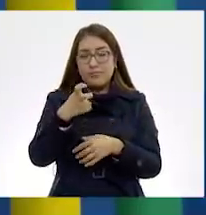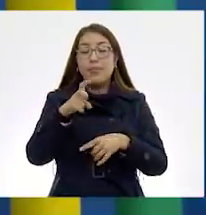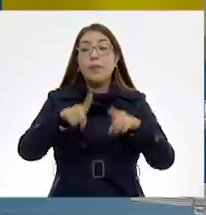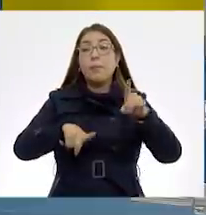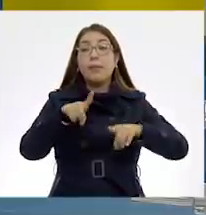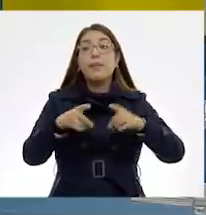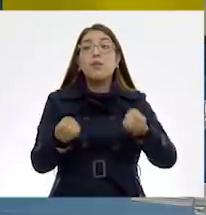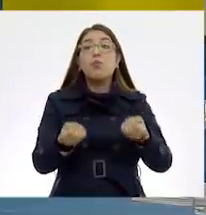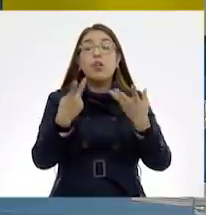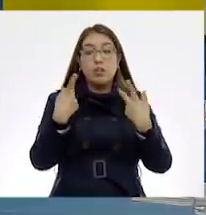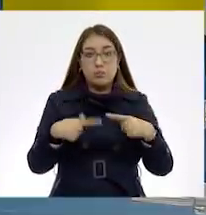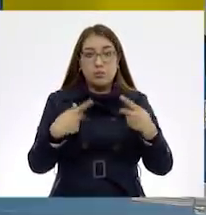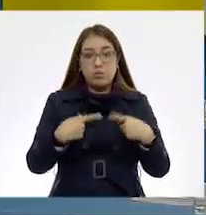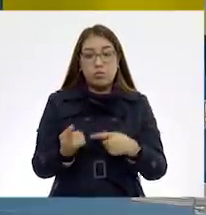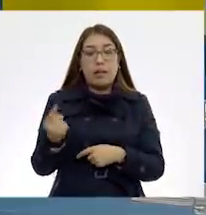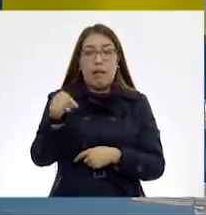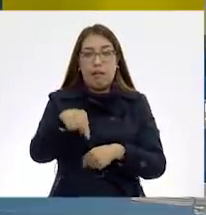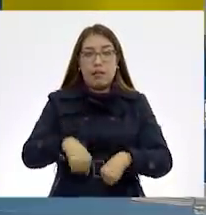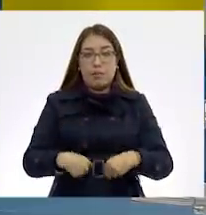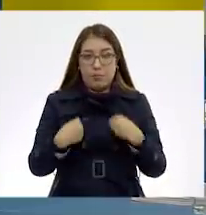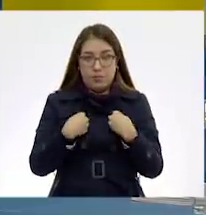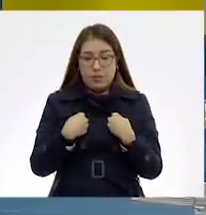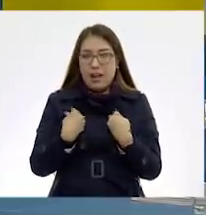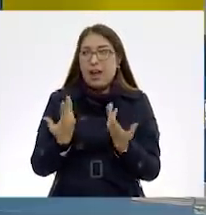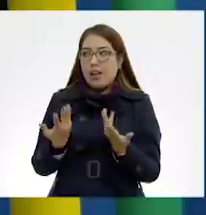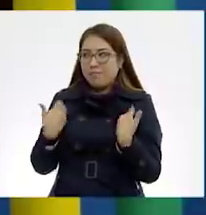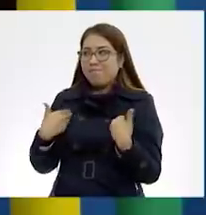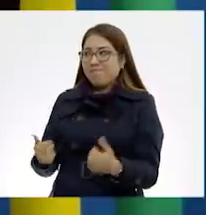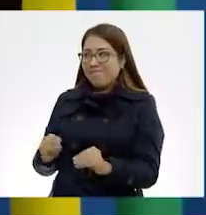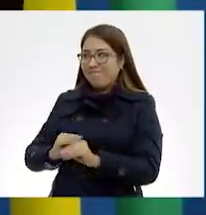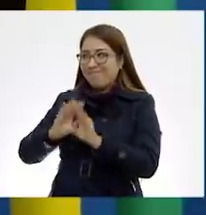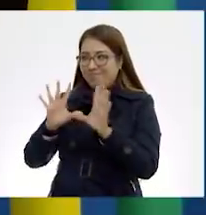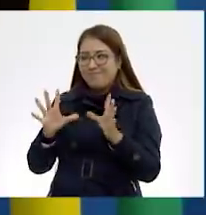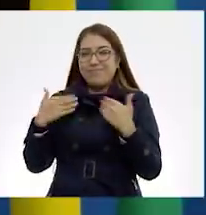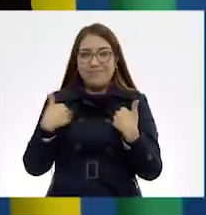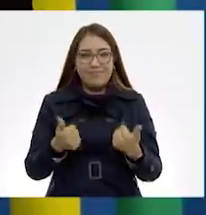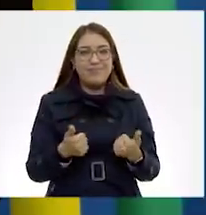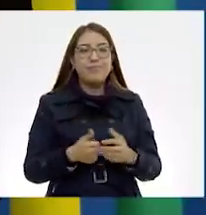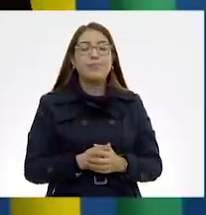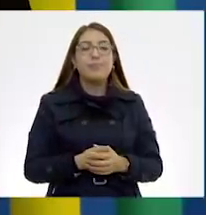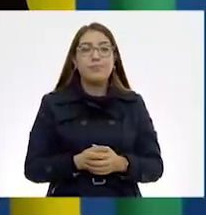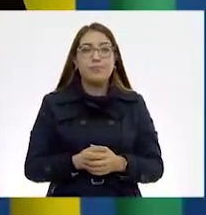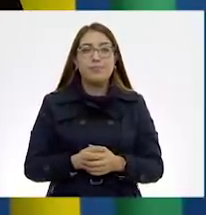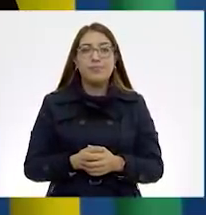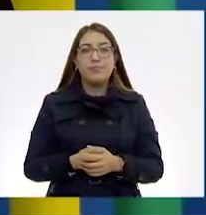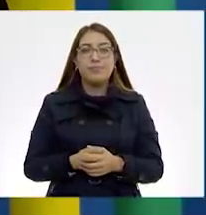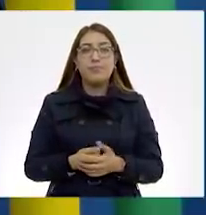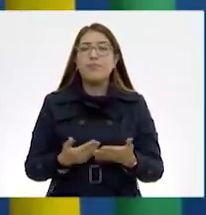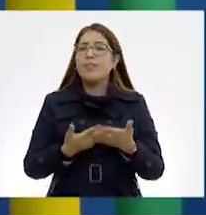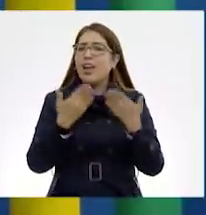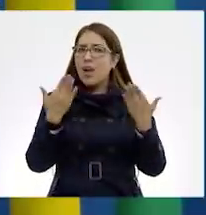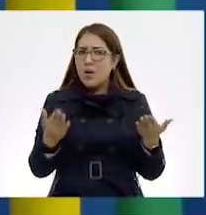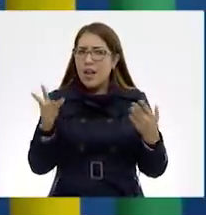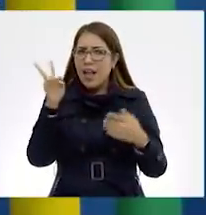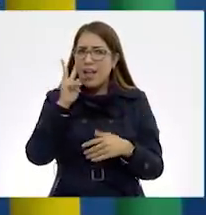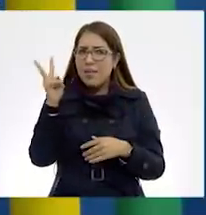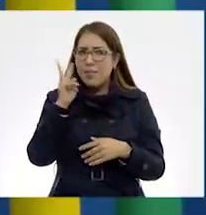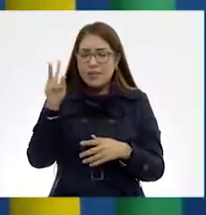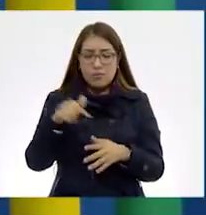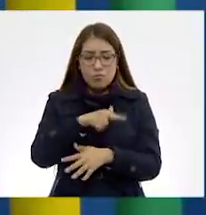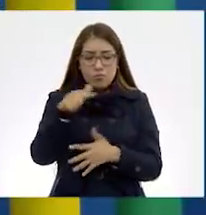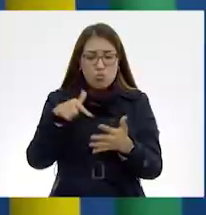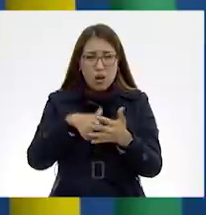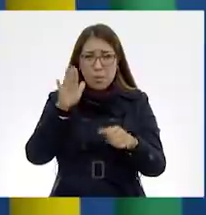habitantes. Ahora me queda ya mucho más claro, maestro. Qué bueno. Ahora veamos dónde hay mayor cantidad de